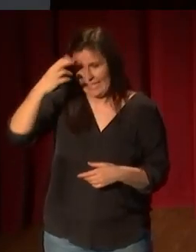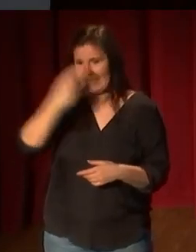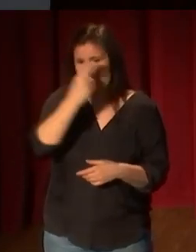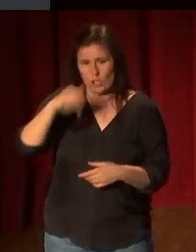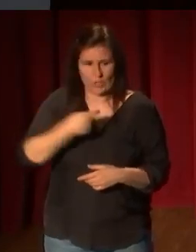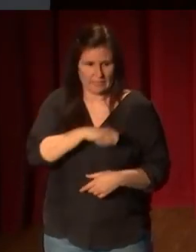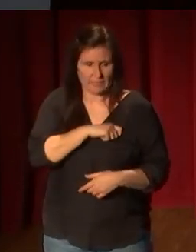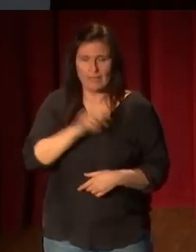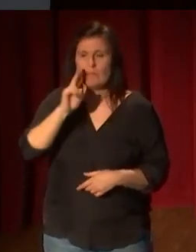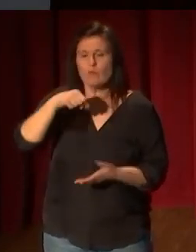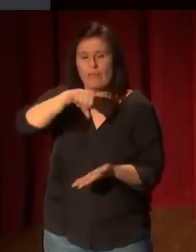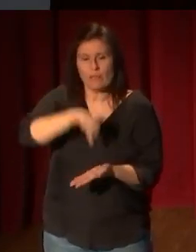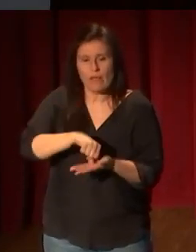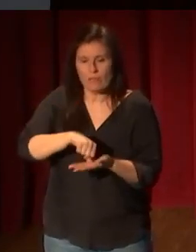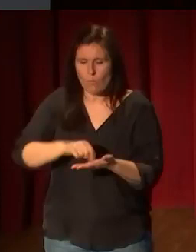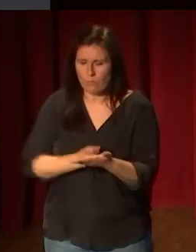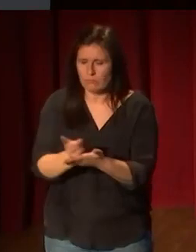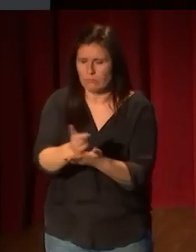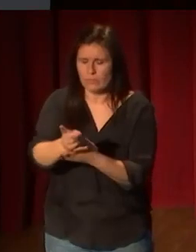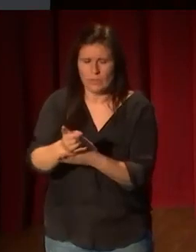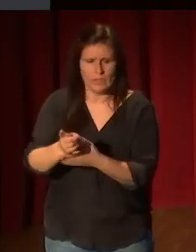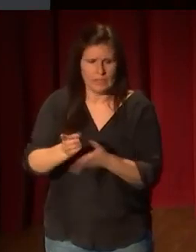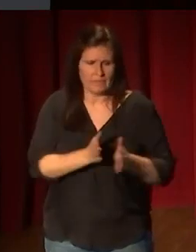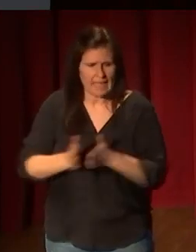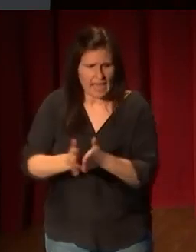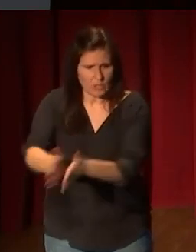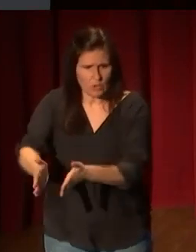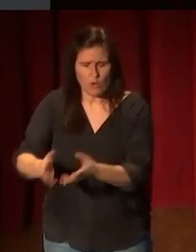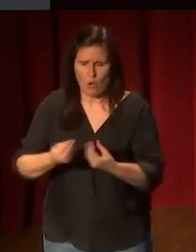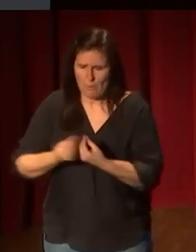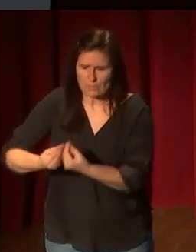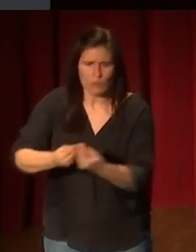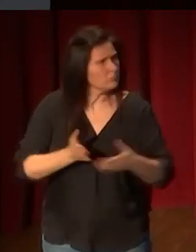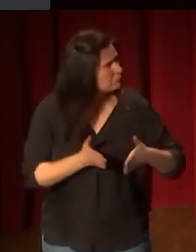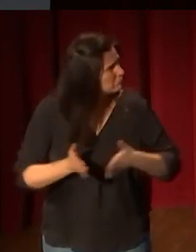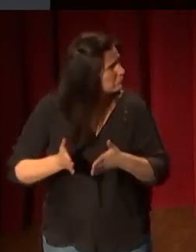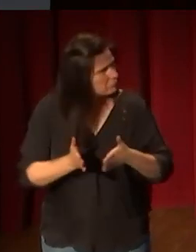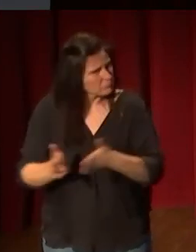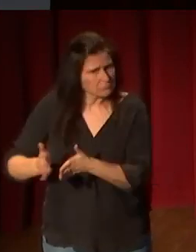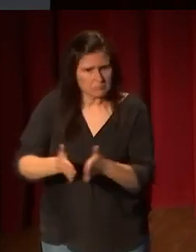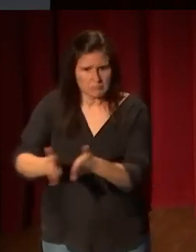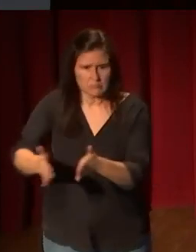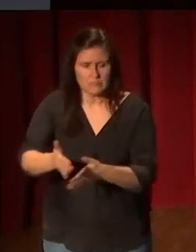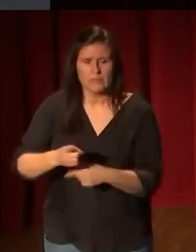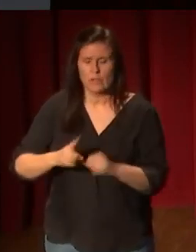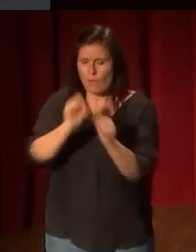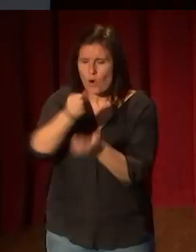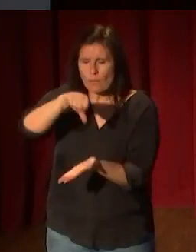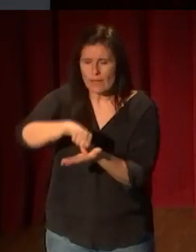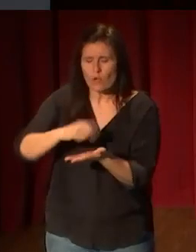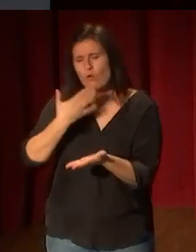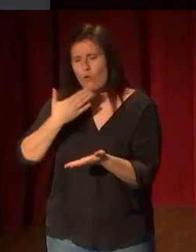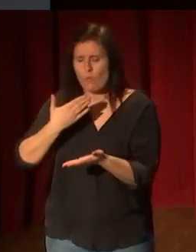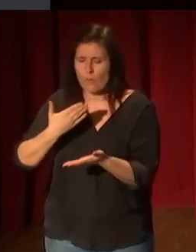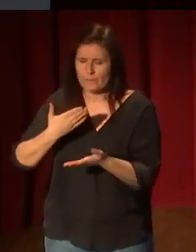podemos ver una ciudad con un trazado viario bastante compacto con una trama urbana en forma de tela de araña